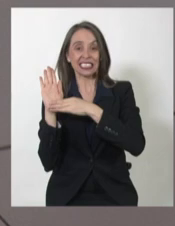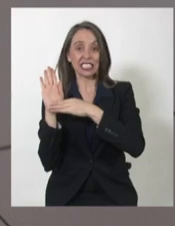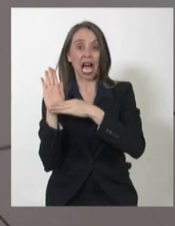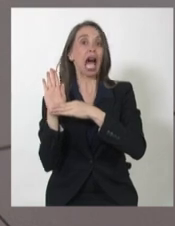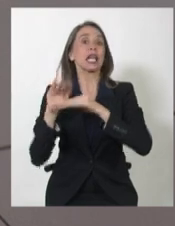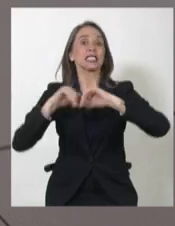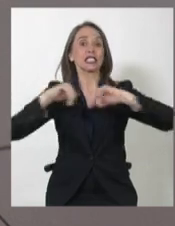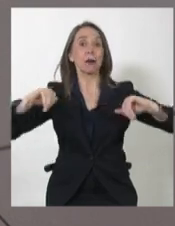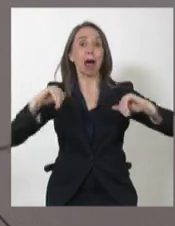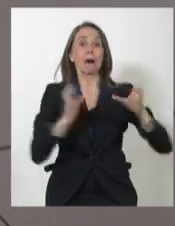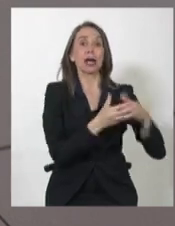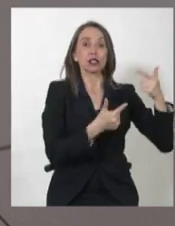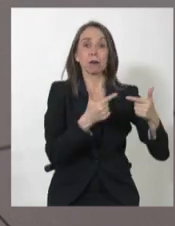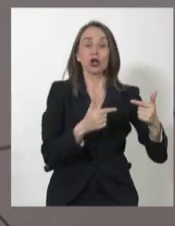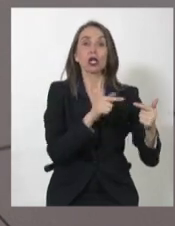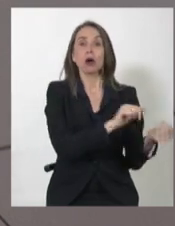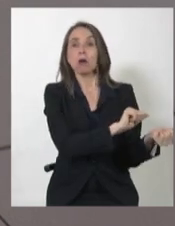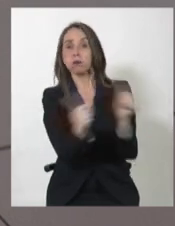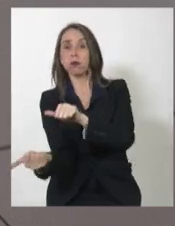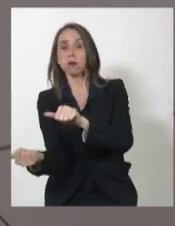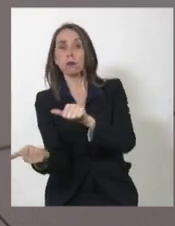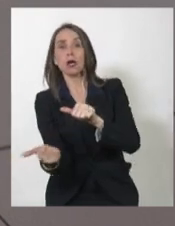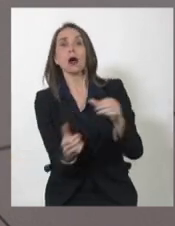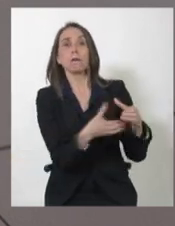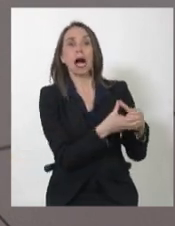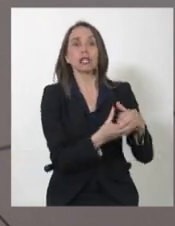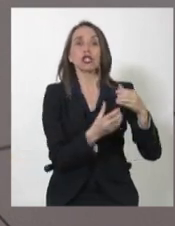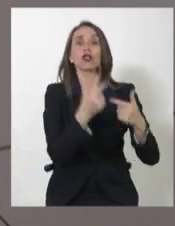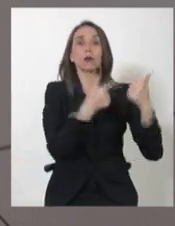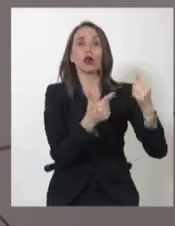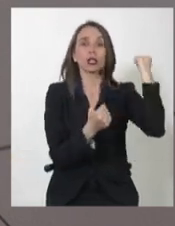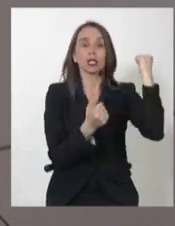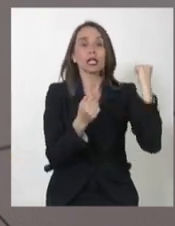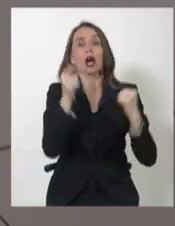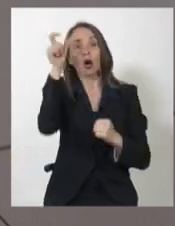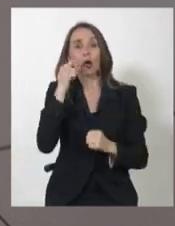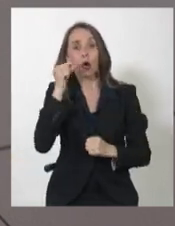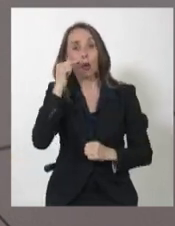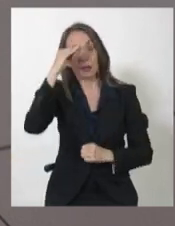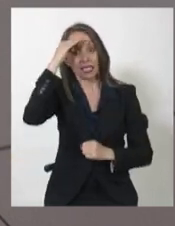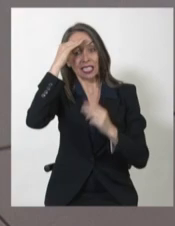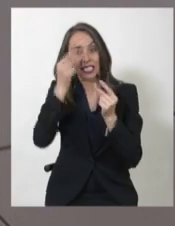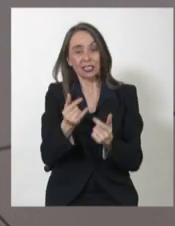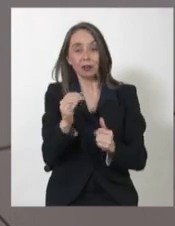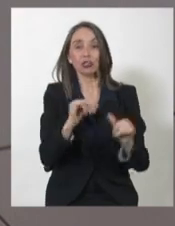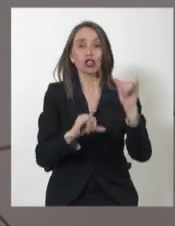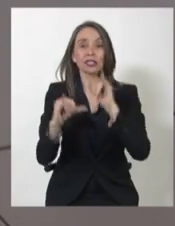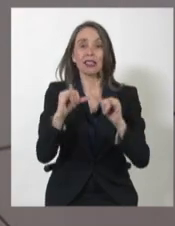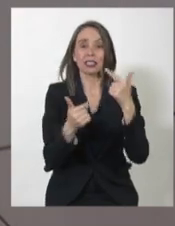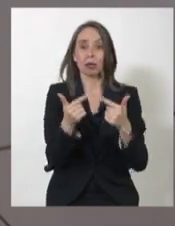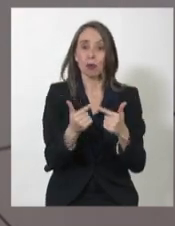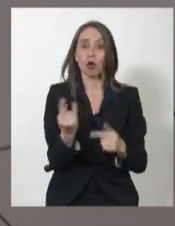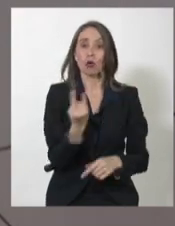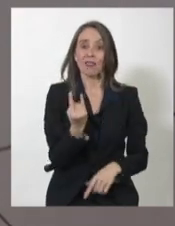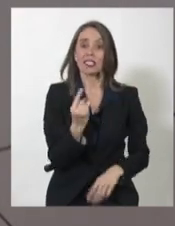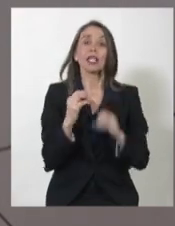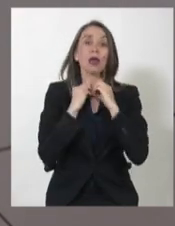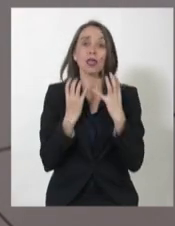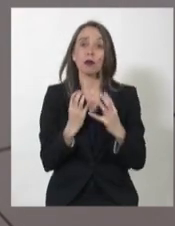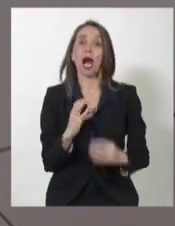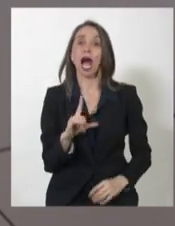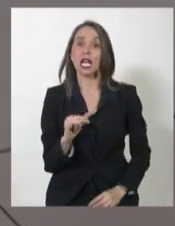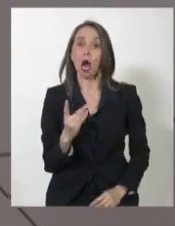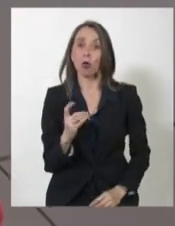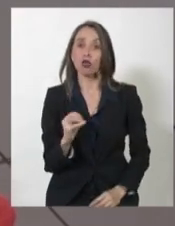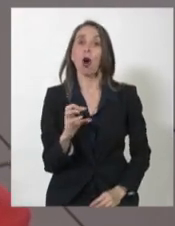a los independientes. Entonces, ¿cómo se hace? Eso ya lo está advirtiendo un cientista político de la Universidad Diego Portales, que se llama Claudio Fuentes, que el anhelo es